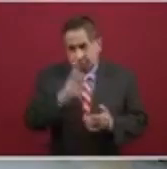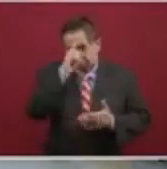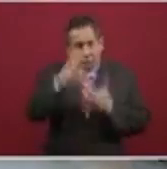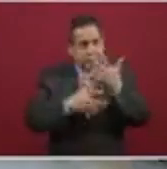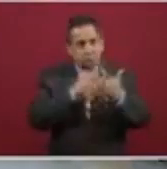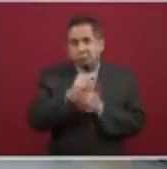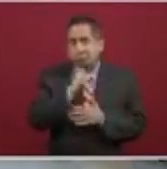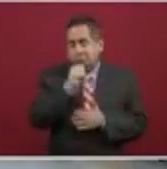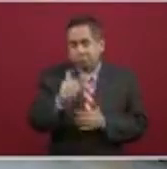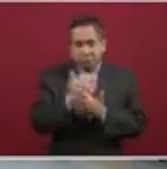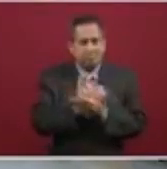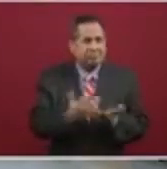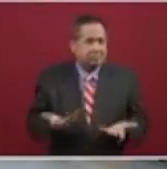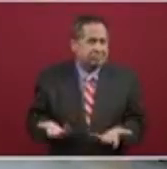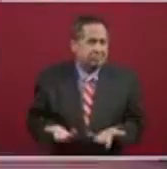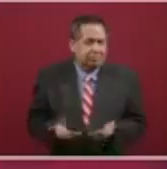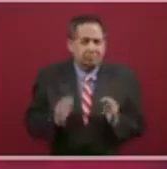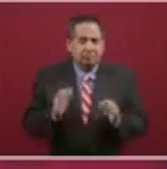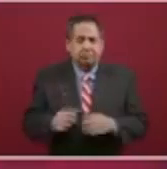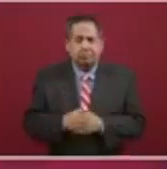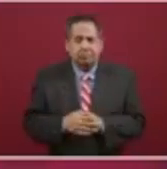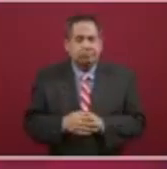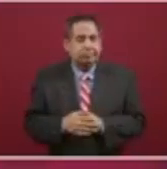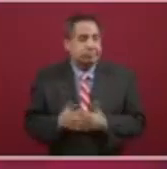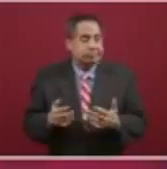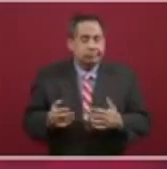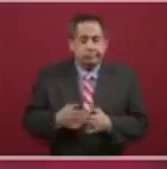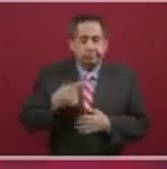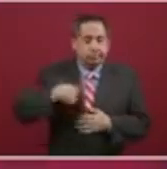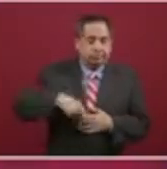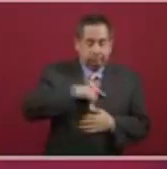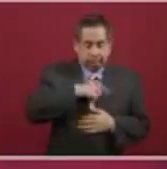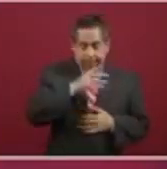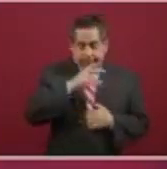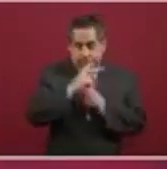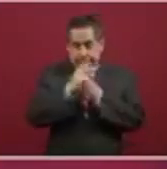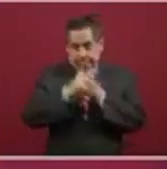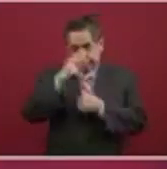violencia. Pero nosotros somos de los países,